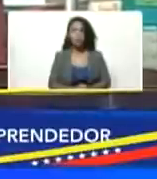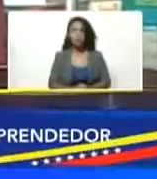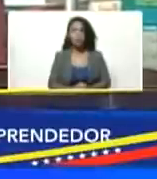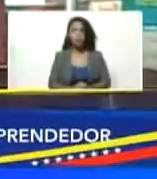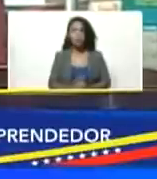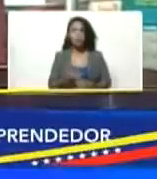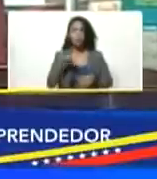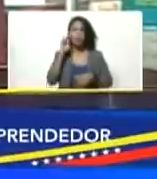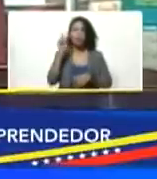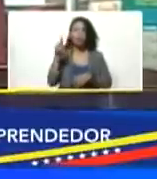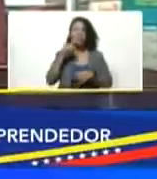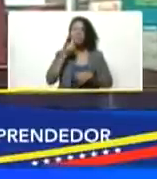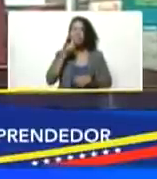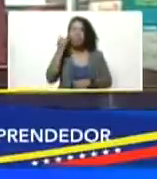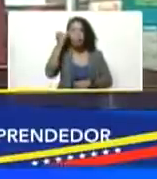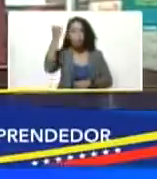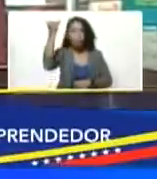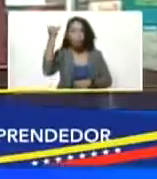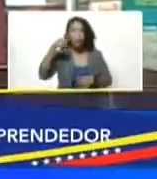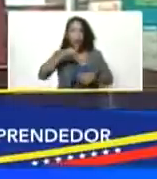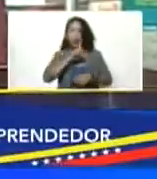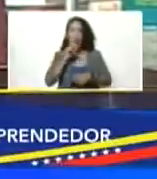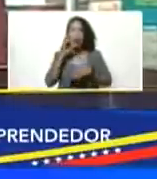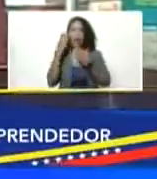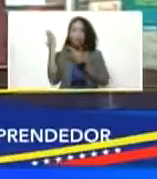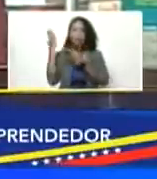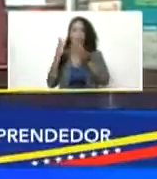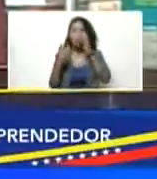Hay que ver quién le creó el nombre a esto.